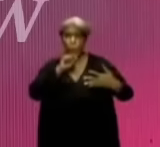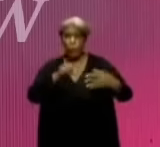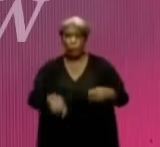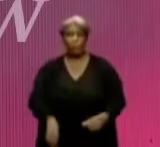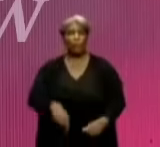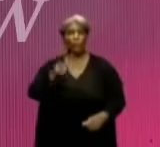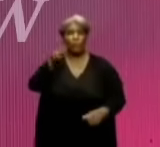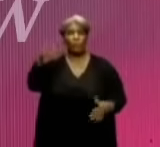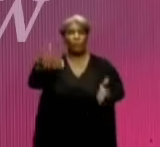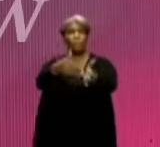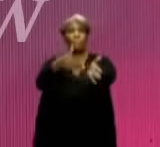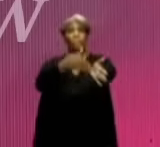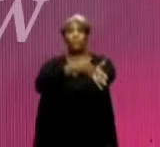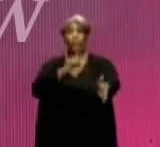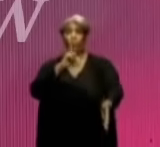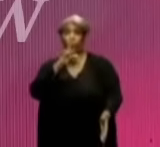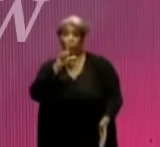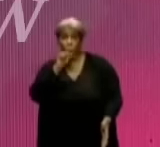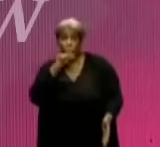24 millones de pollos.